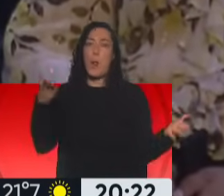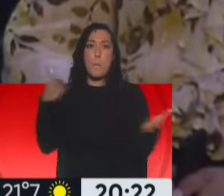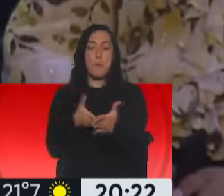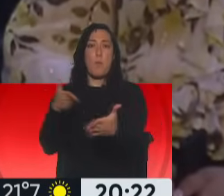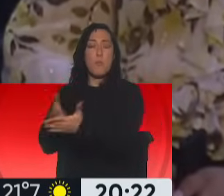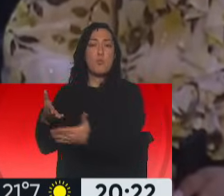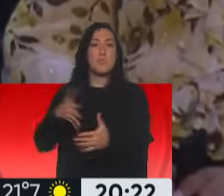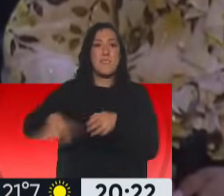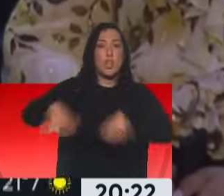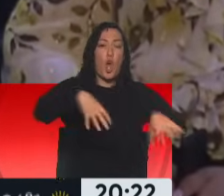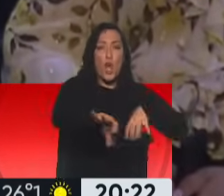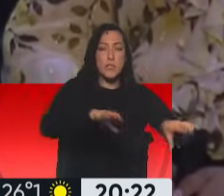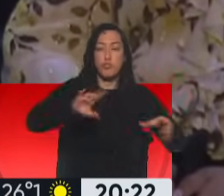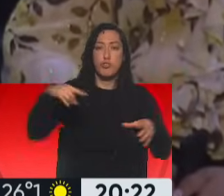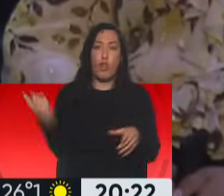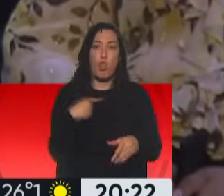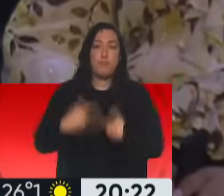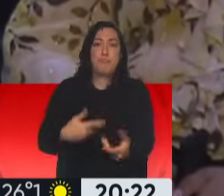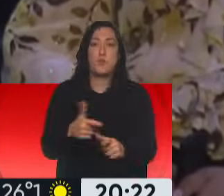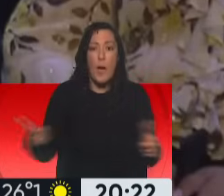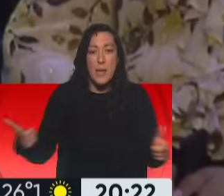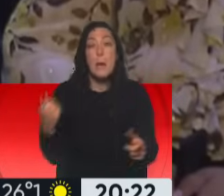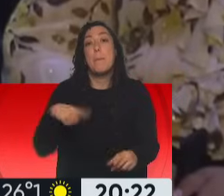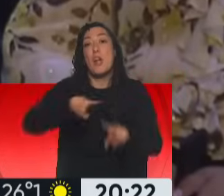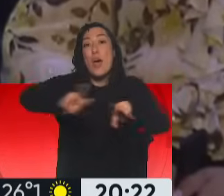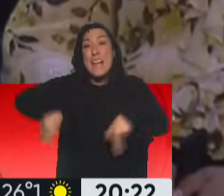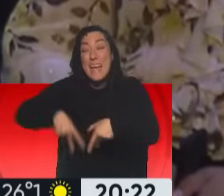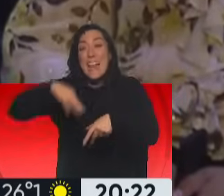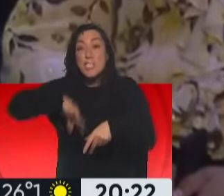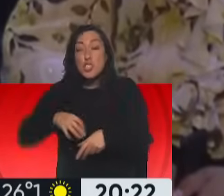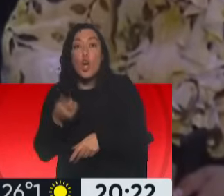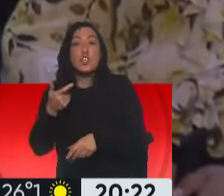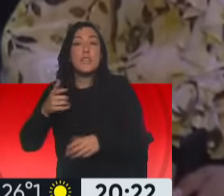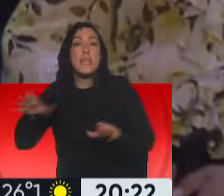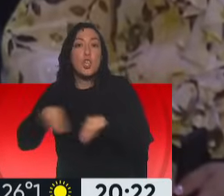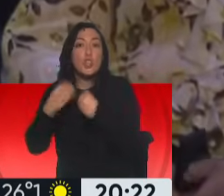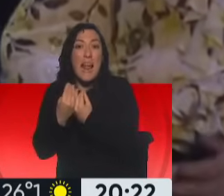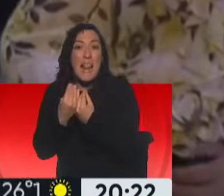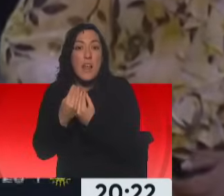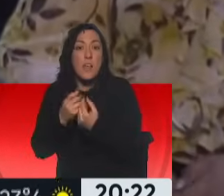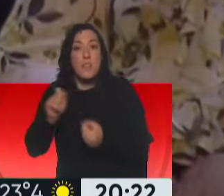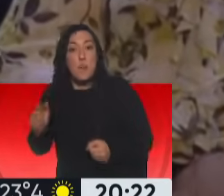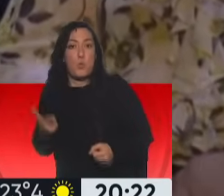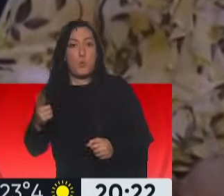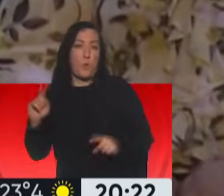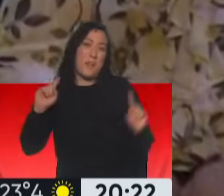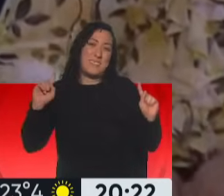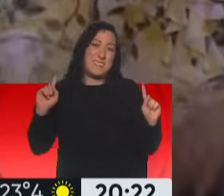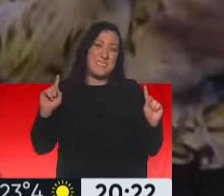los sectores. Pero de vuelta, los ingresos brutos del bruto, o hacía falta que dijera el enano soviético.